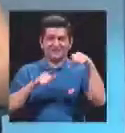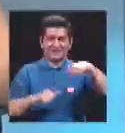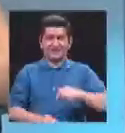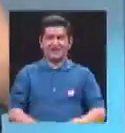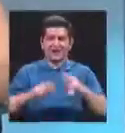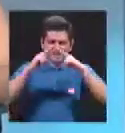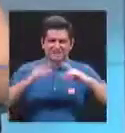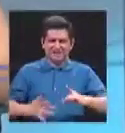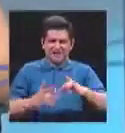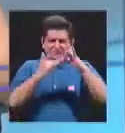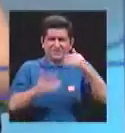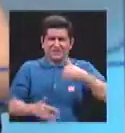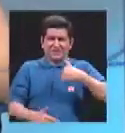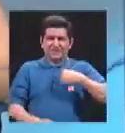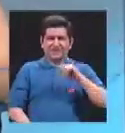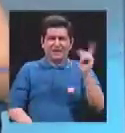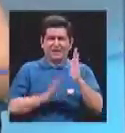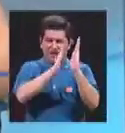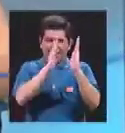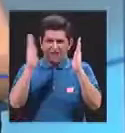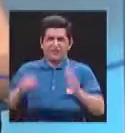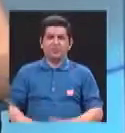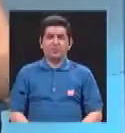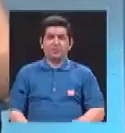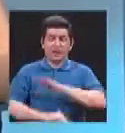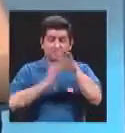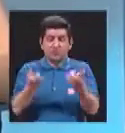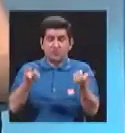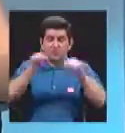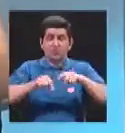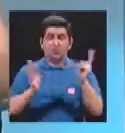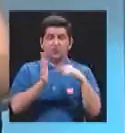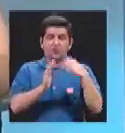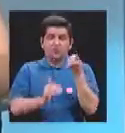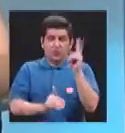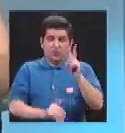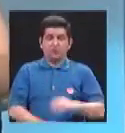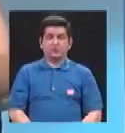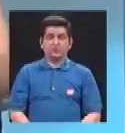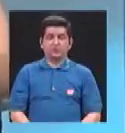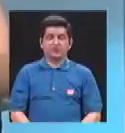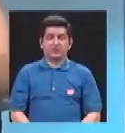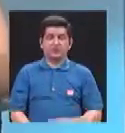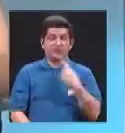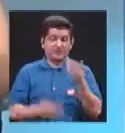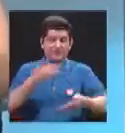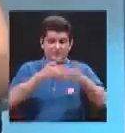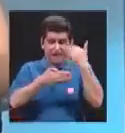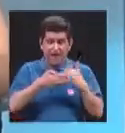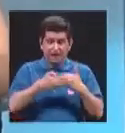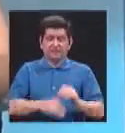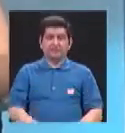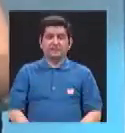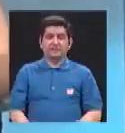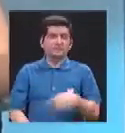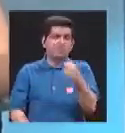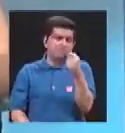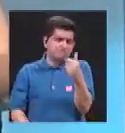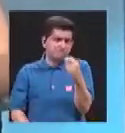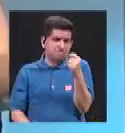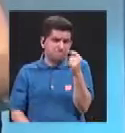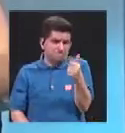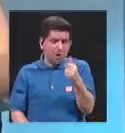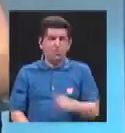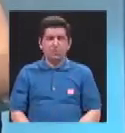Gracias por continuar en este recuento especial que estamos haciendo el lunes de Cinemateca sobre todo lo ocurrido en el 2012. Y es que, como decíamos al inicio, Roberto, hubo